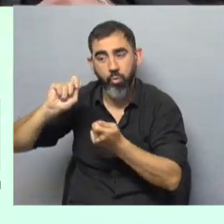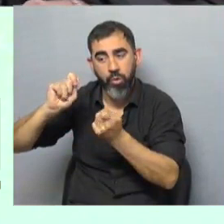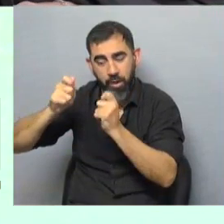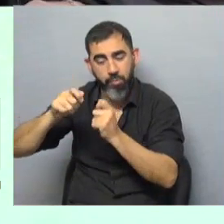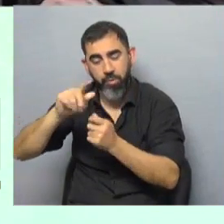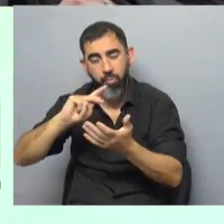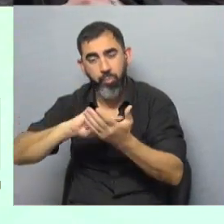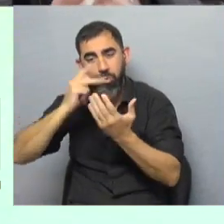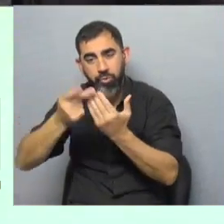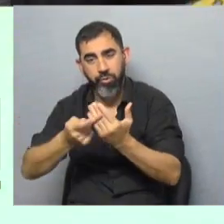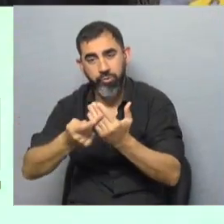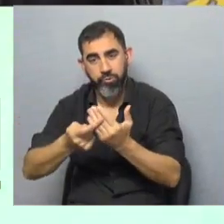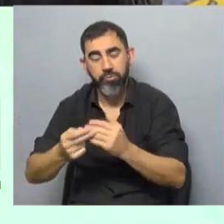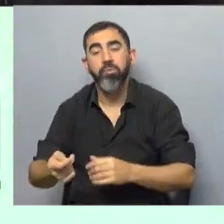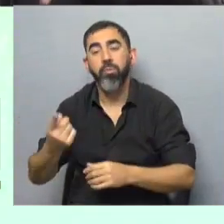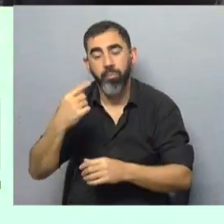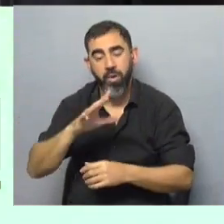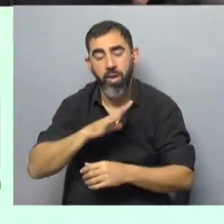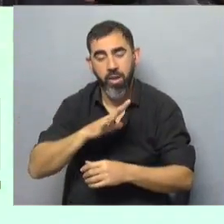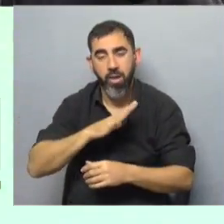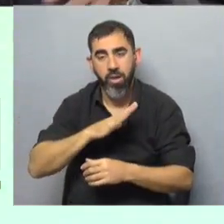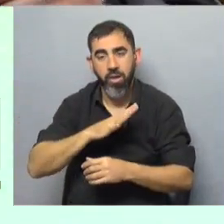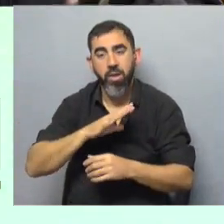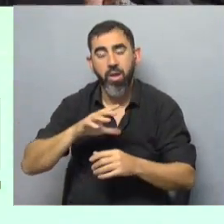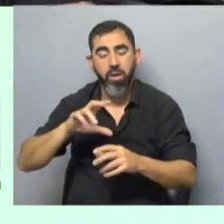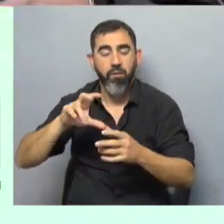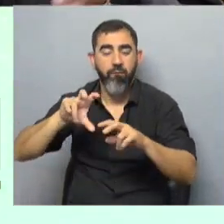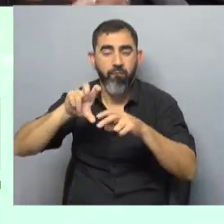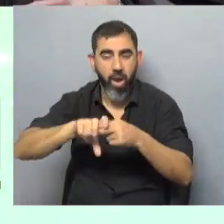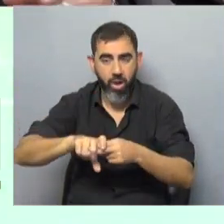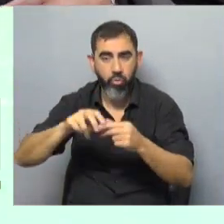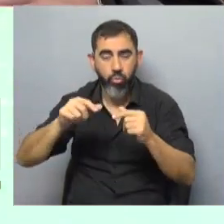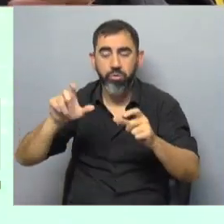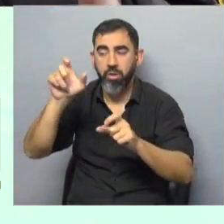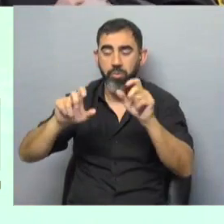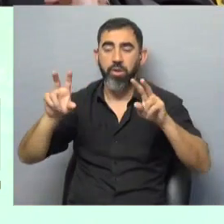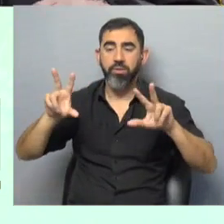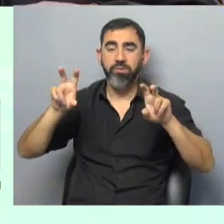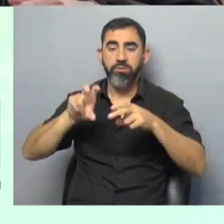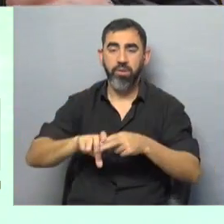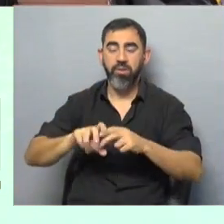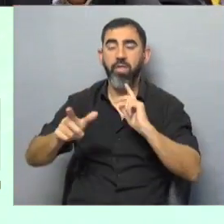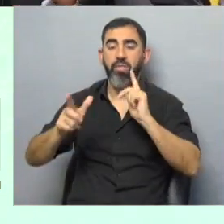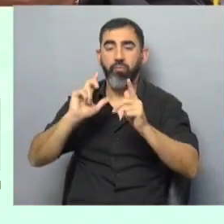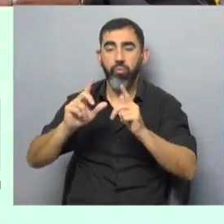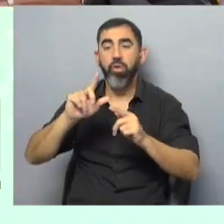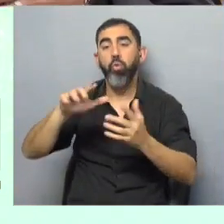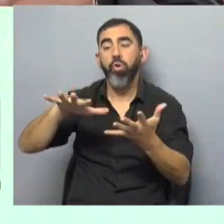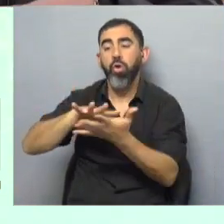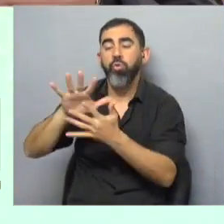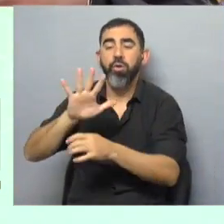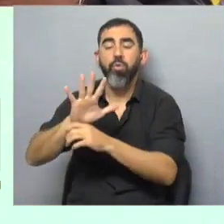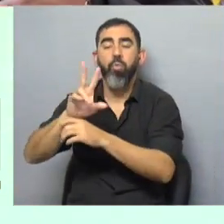hicieron, pero van a ver como mobiliario urbano para que la gente pueda sentarse y disfrutar del espacio, y luego hay una zona más